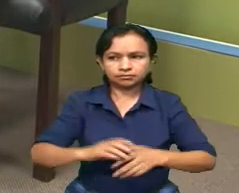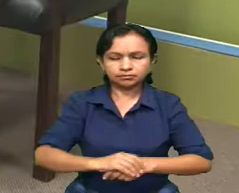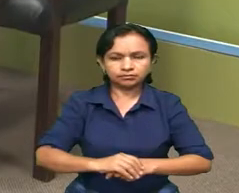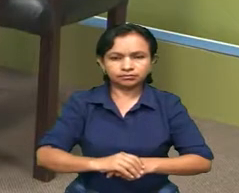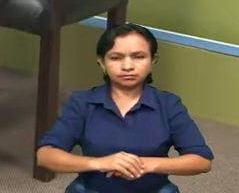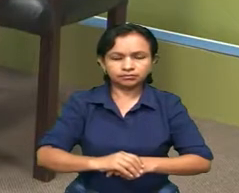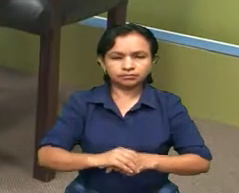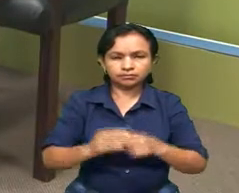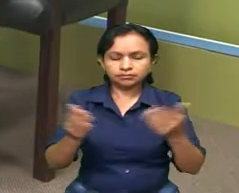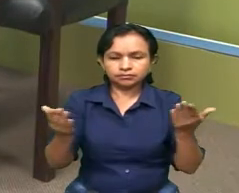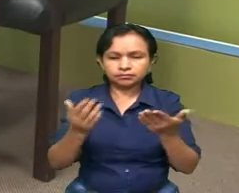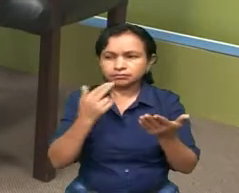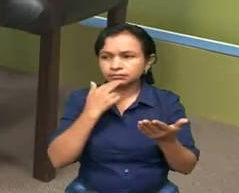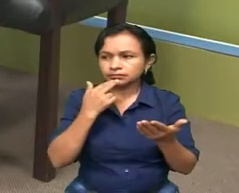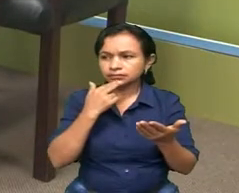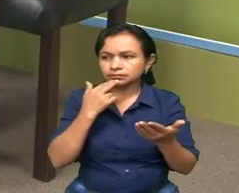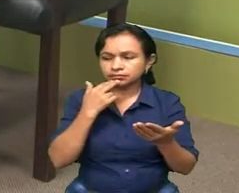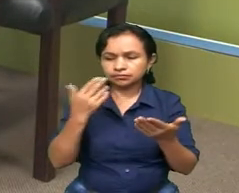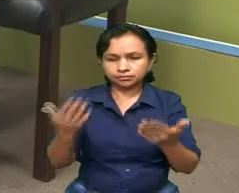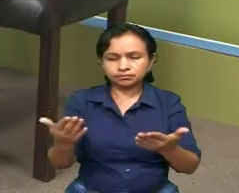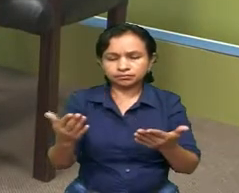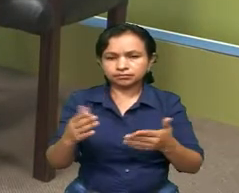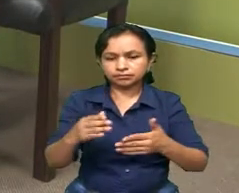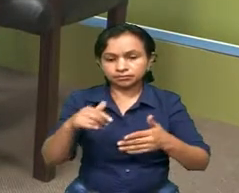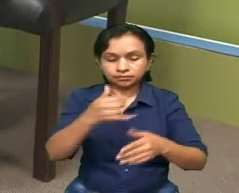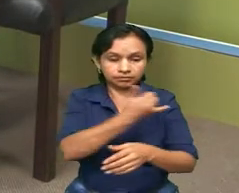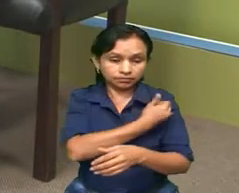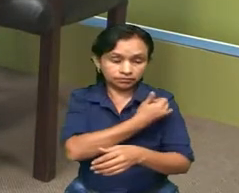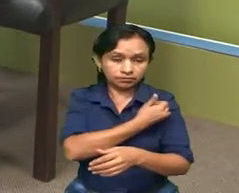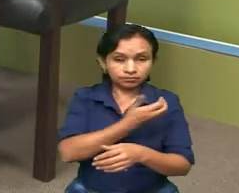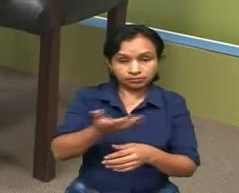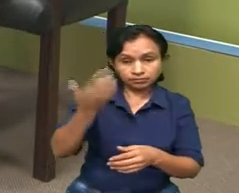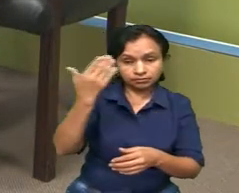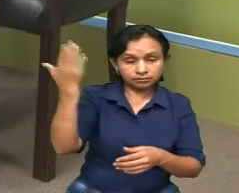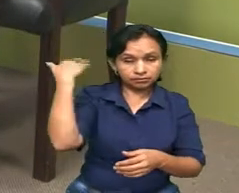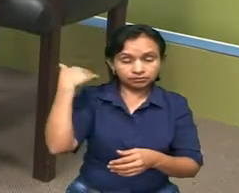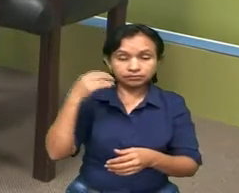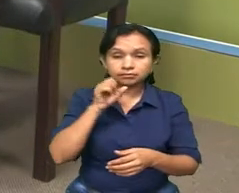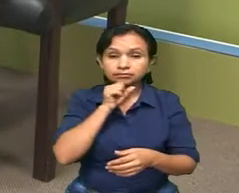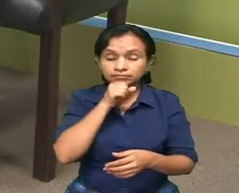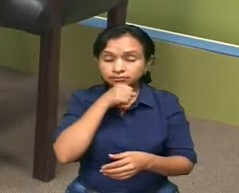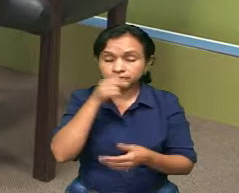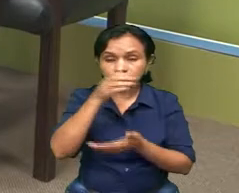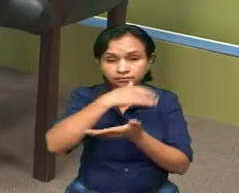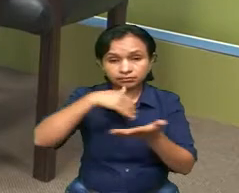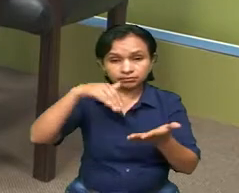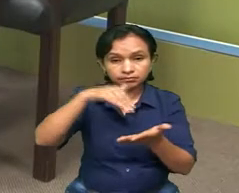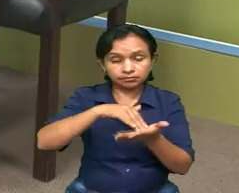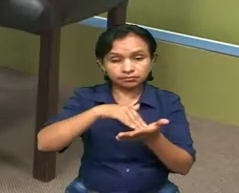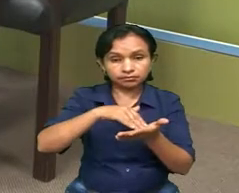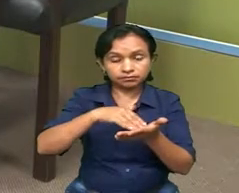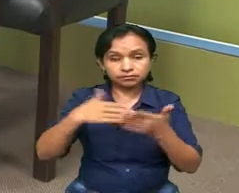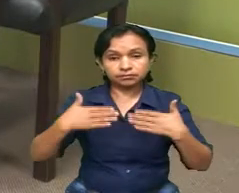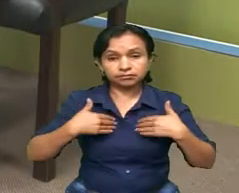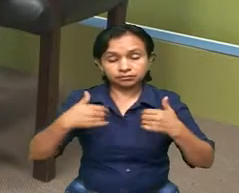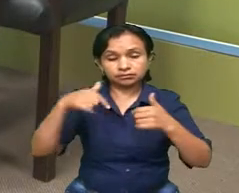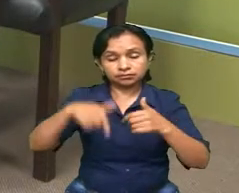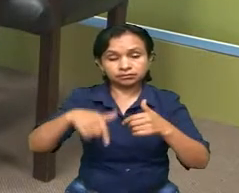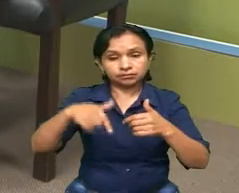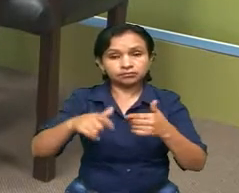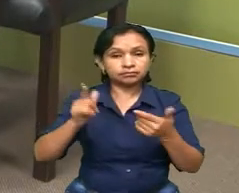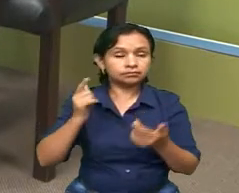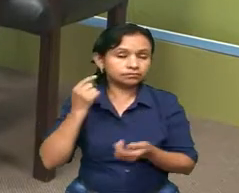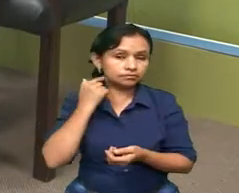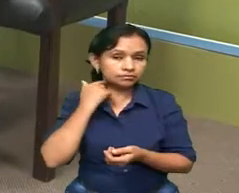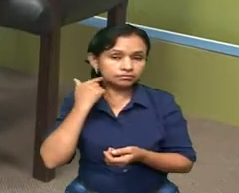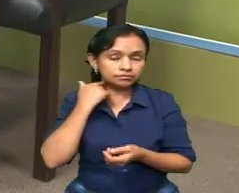no sé cómo será hoy, ¿verdad? Porque yo estuve cuando era el antiguo Hospital Vélez Pai, pero en el centro de salud, la experiencia que tengo hoy es que siempre